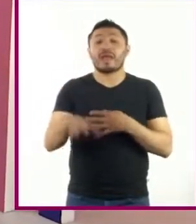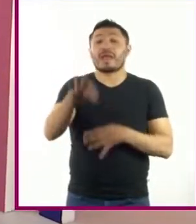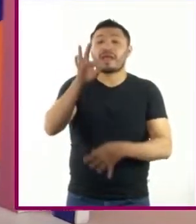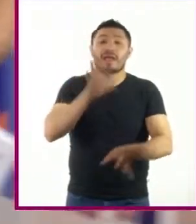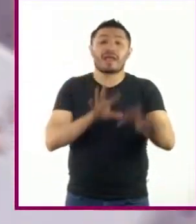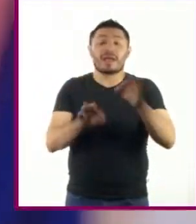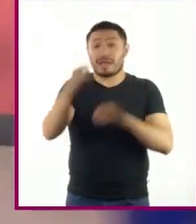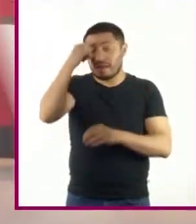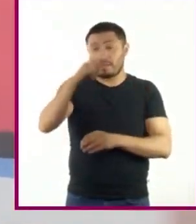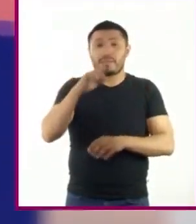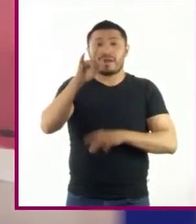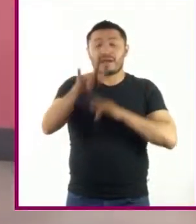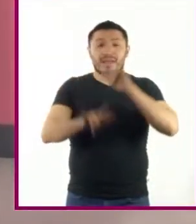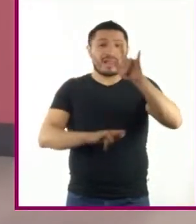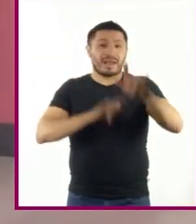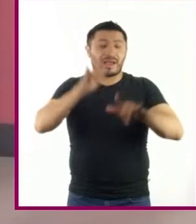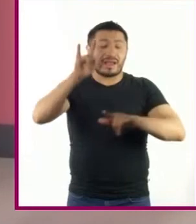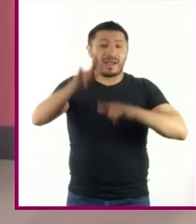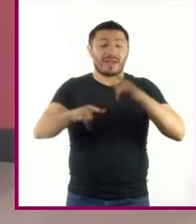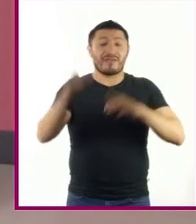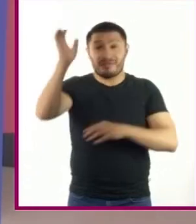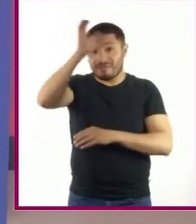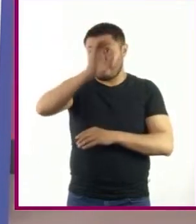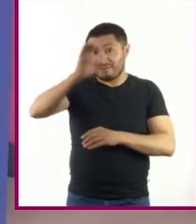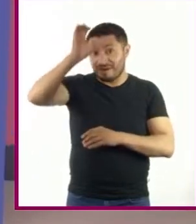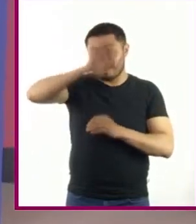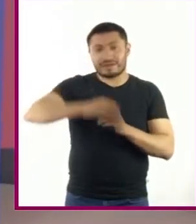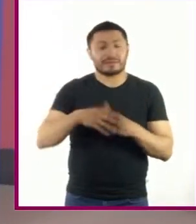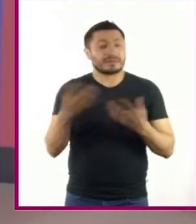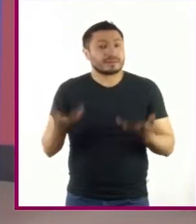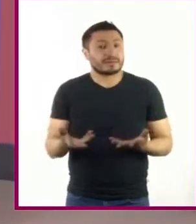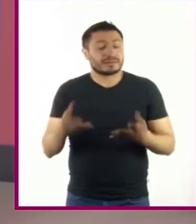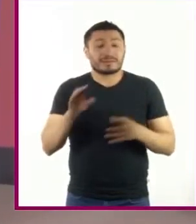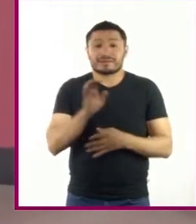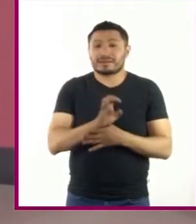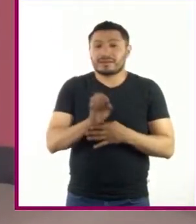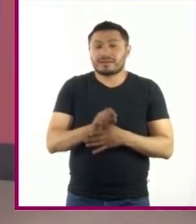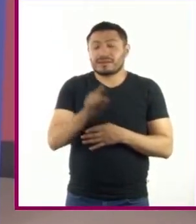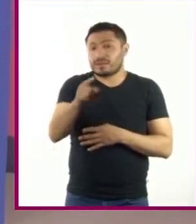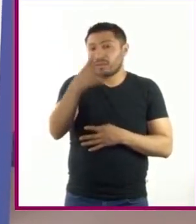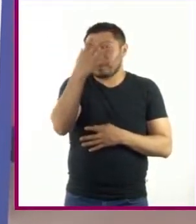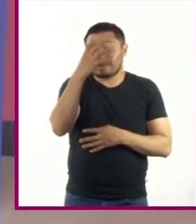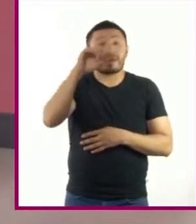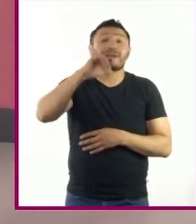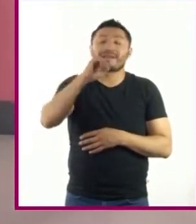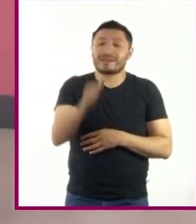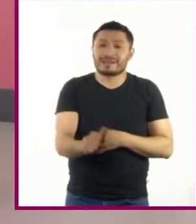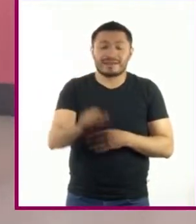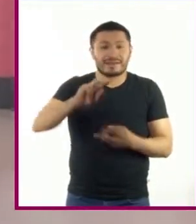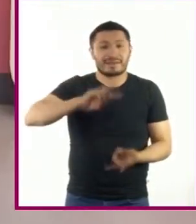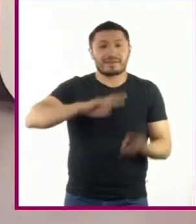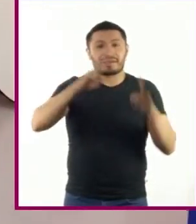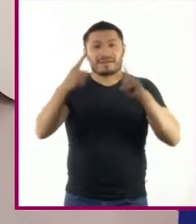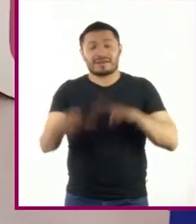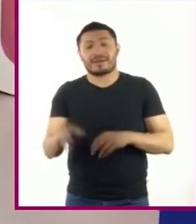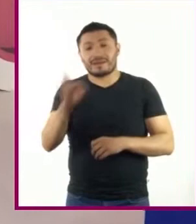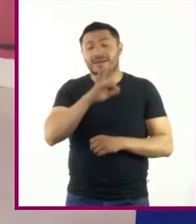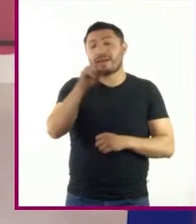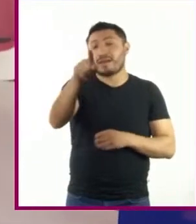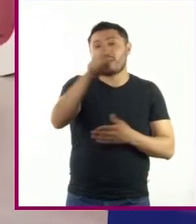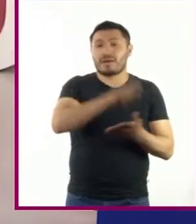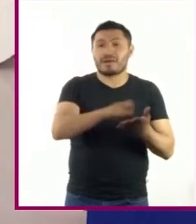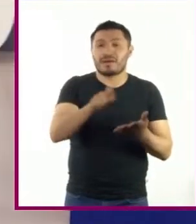de Ciencias. Entonces, no creo que deba darte pena. Al contrario, si hasta uno de tus escritos